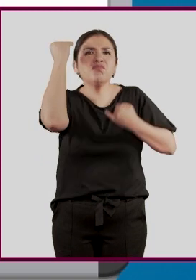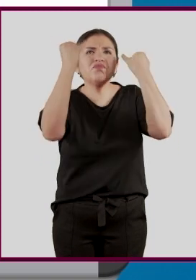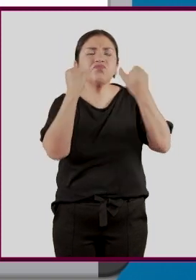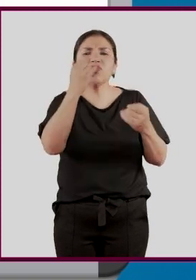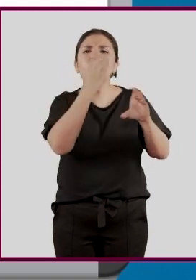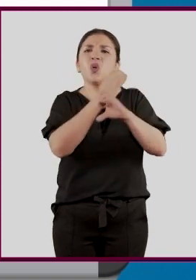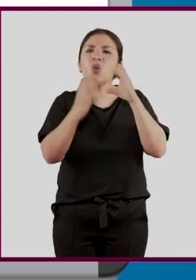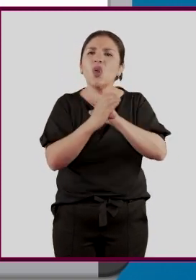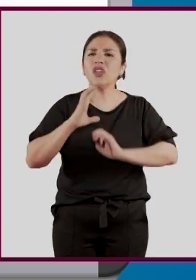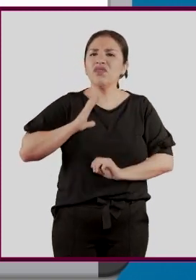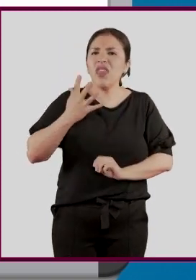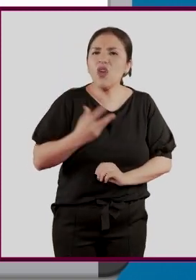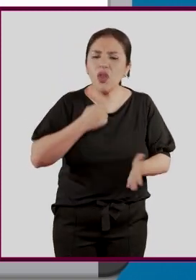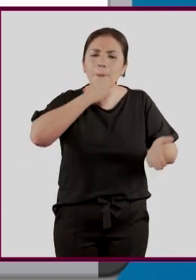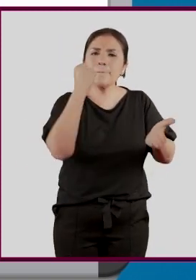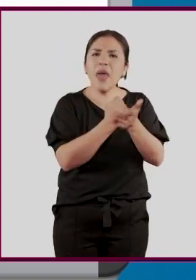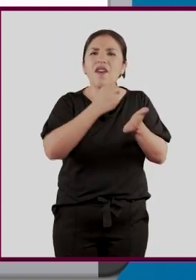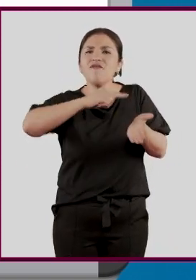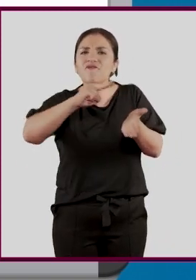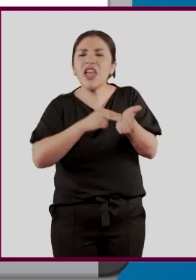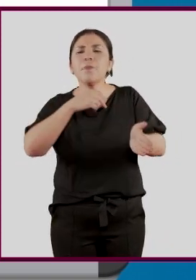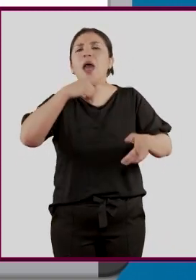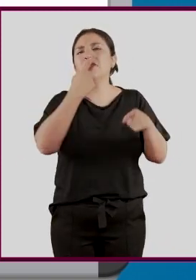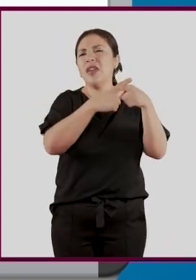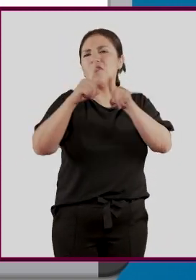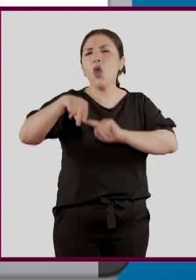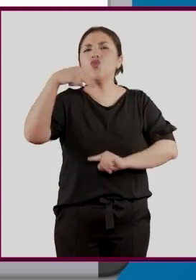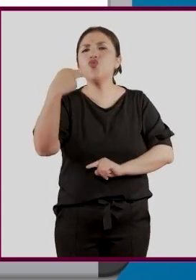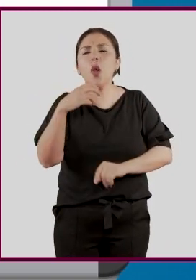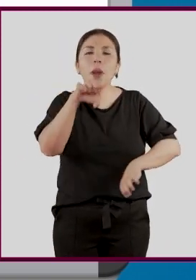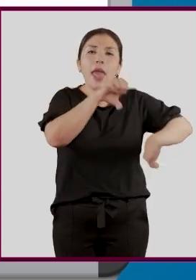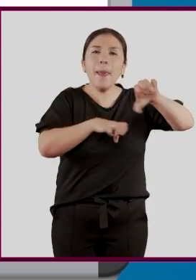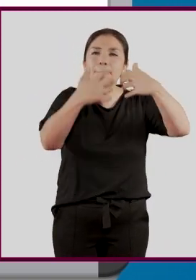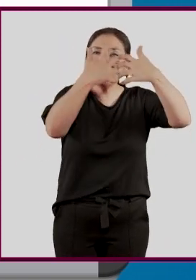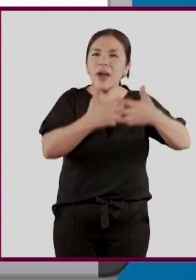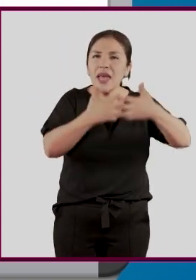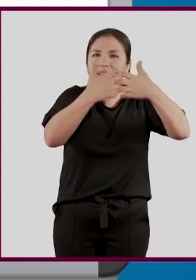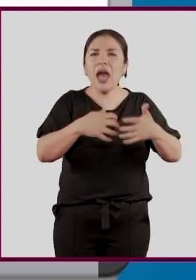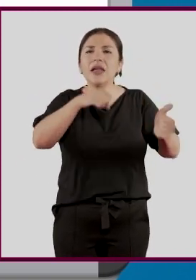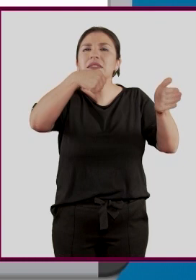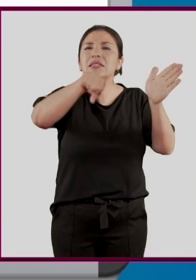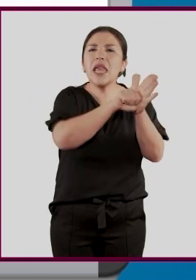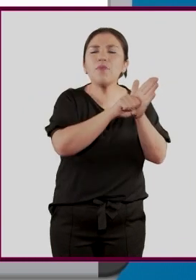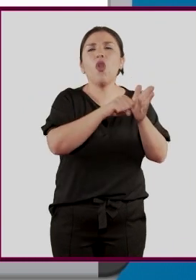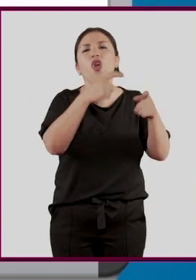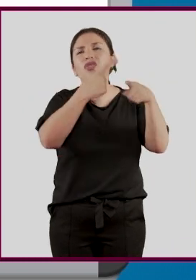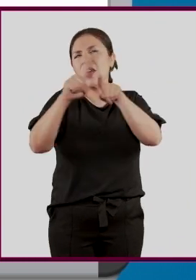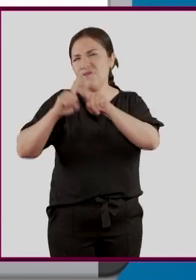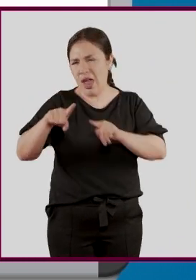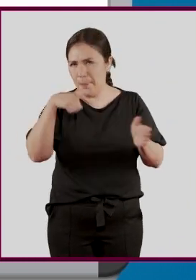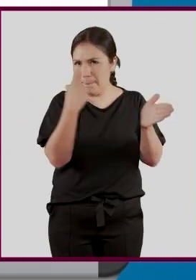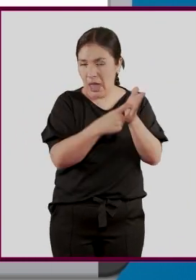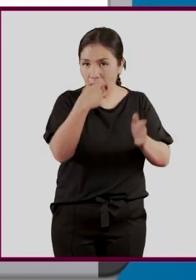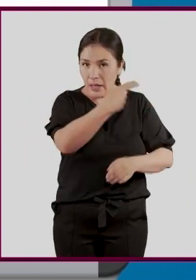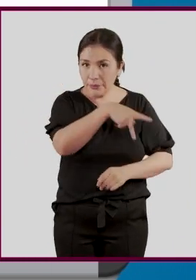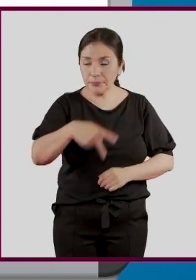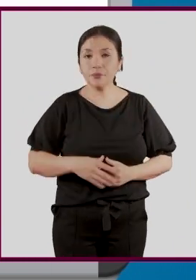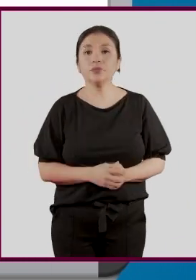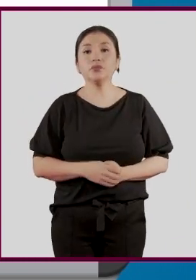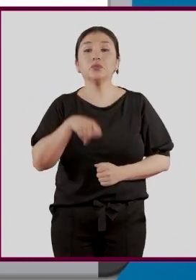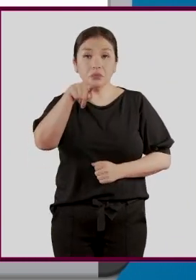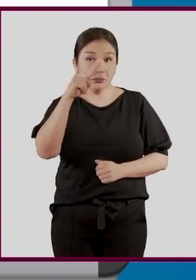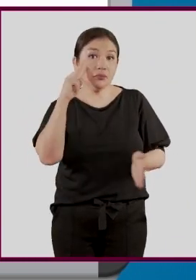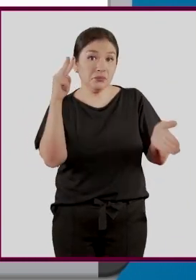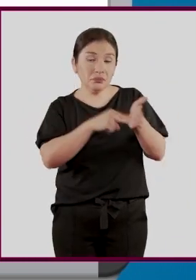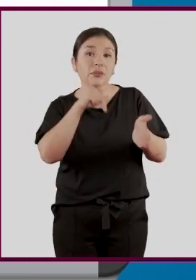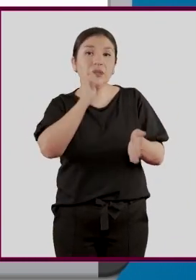invenciones tecnológicas, patentes, también las marcas, nombres de empresas, sus símbolos, eslóganes y logotipos. Como puedes